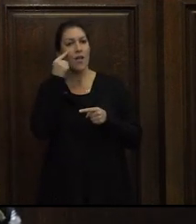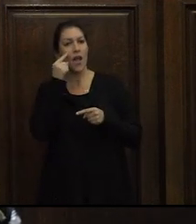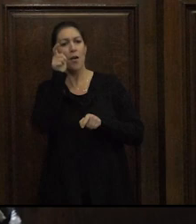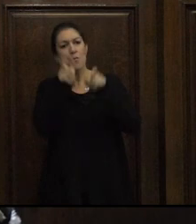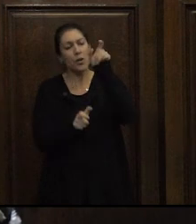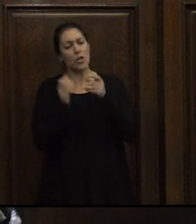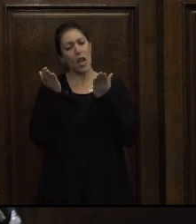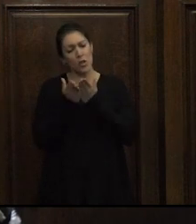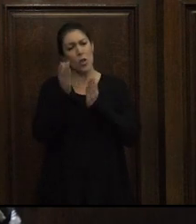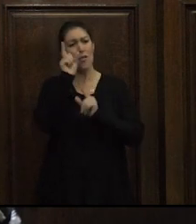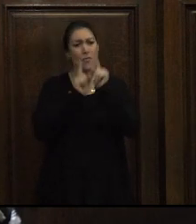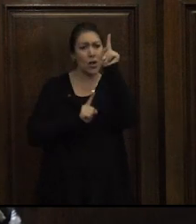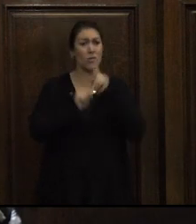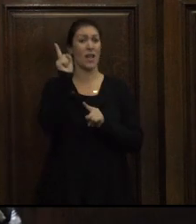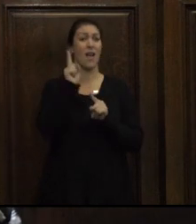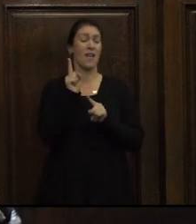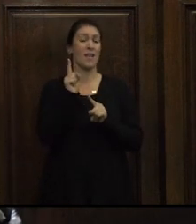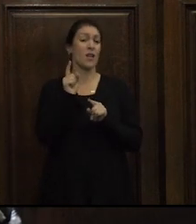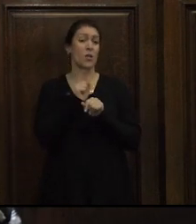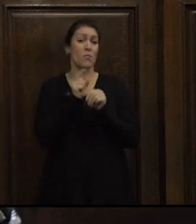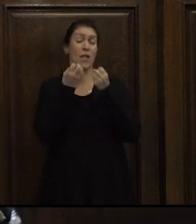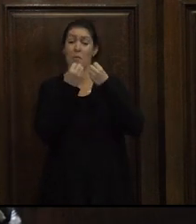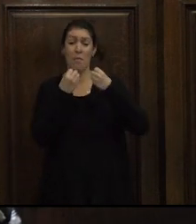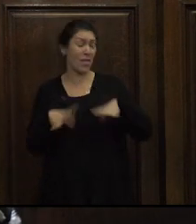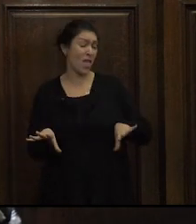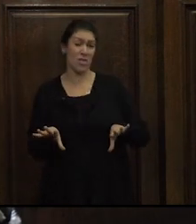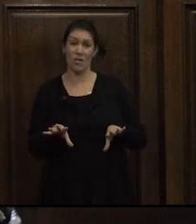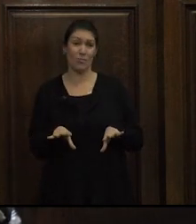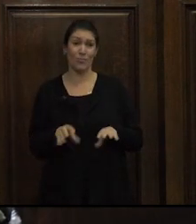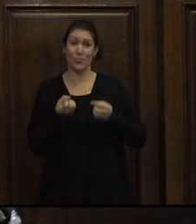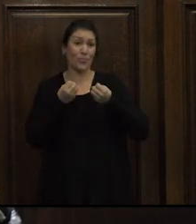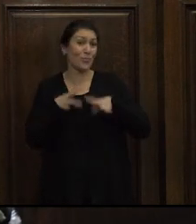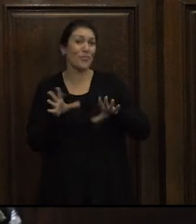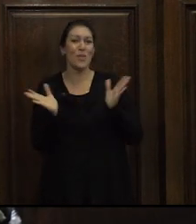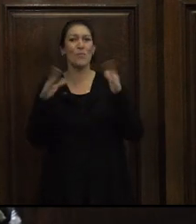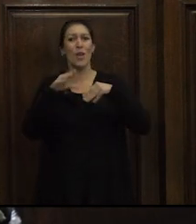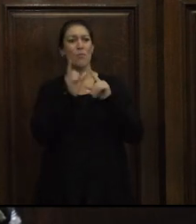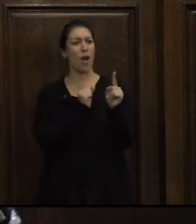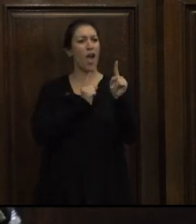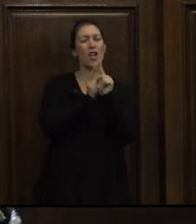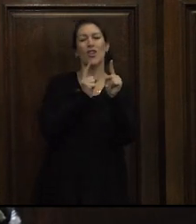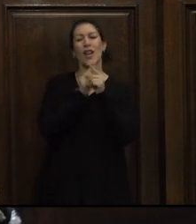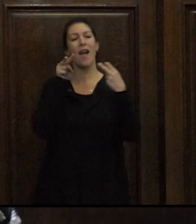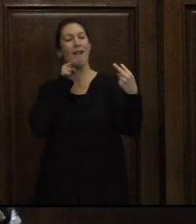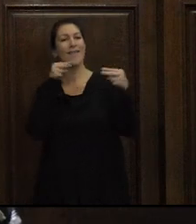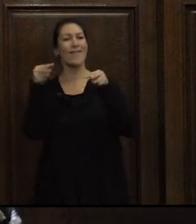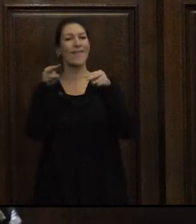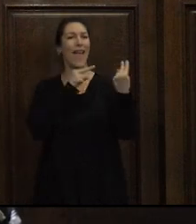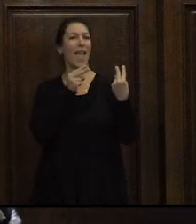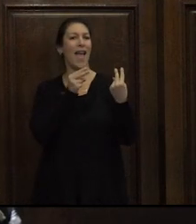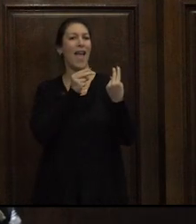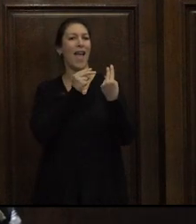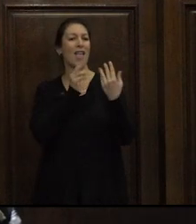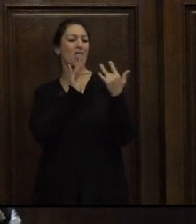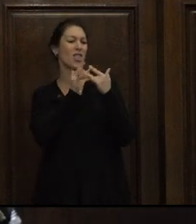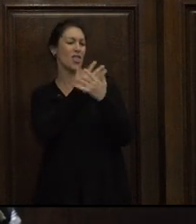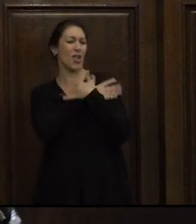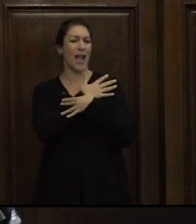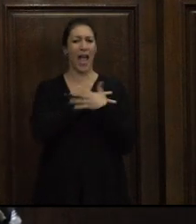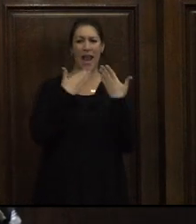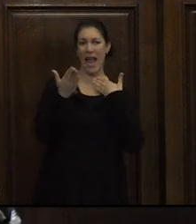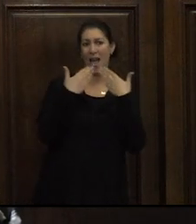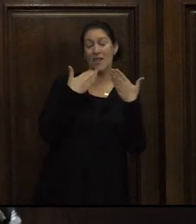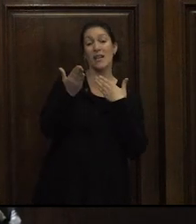ser universitario que se lo estaban perdiendo, que no nos podíamos encontrar, no nos podíamos ver, tocar,